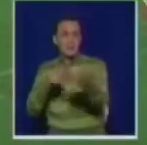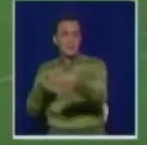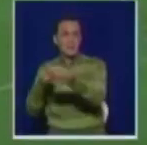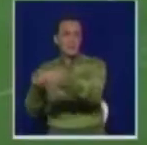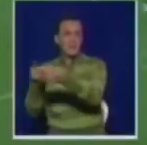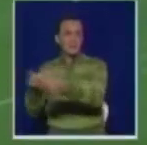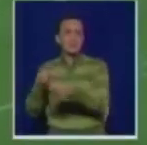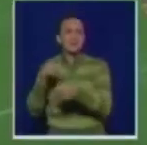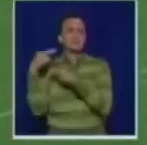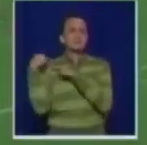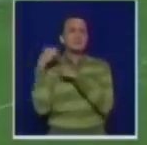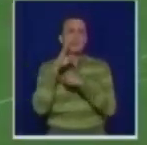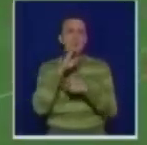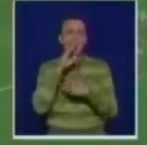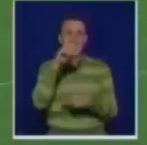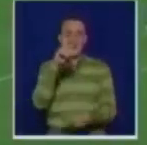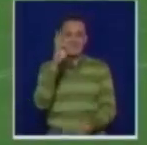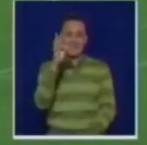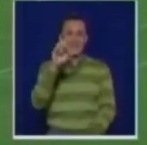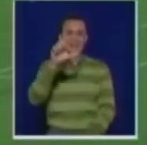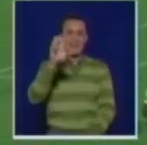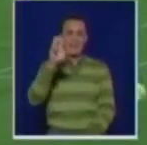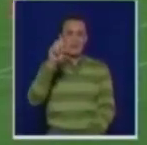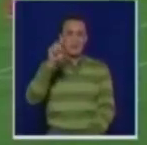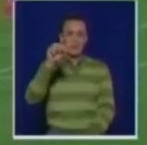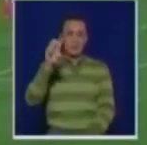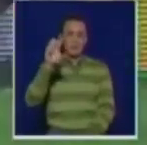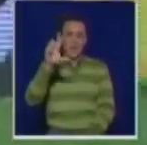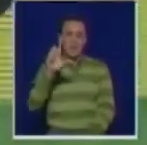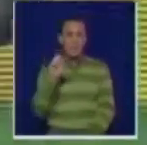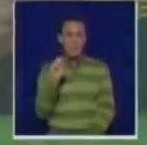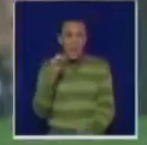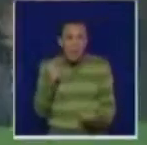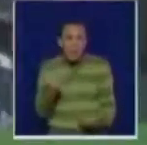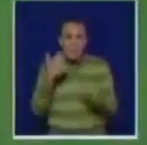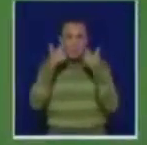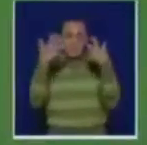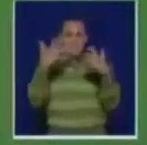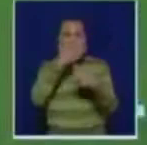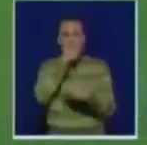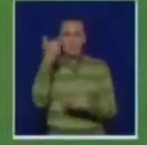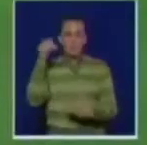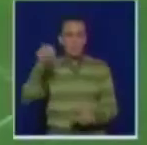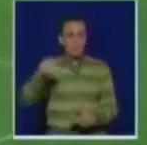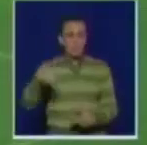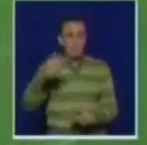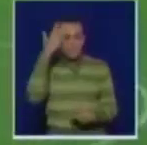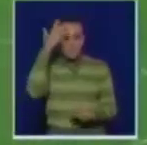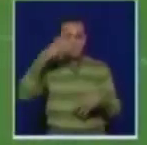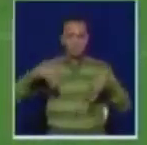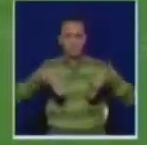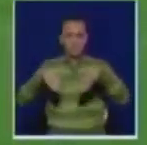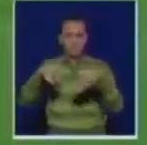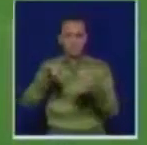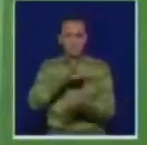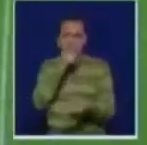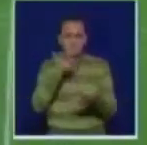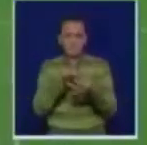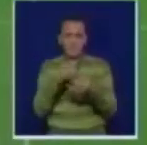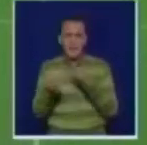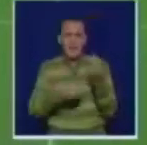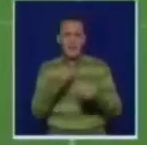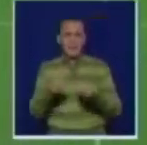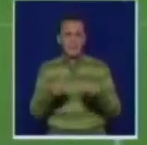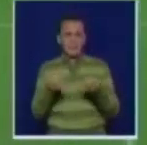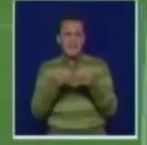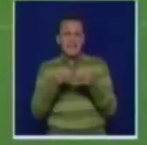en la Copa Postobón, no hay duda de que este ha sido el mejor. Todo lo que hizo en el terreno de juego funcionó a la perfección. Sus